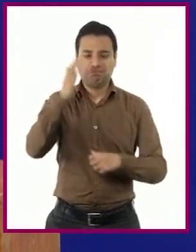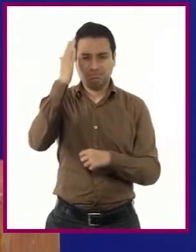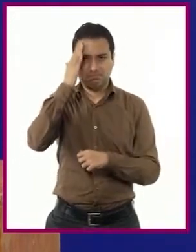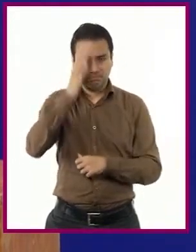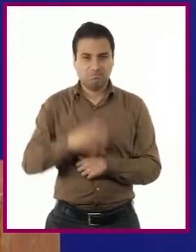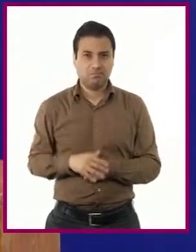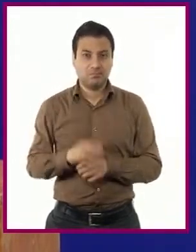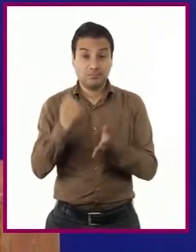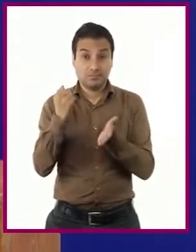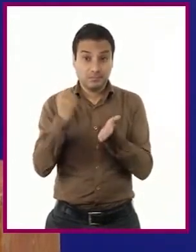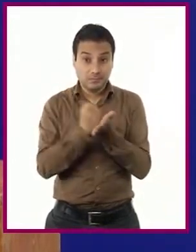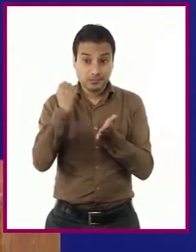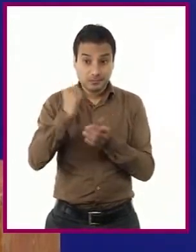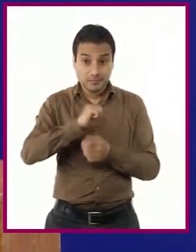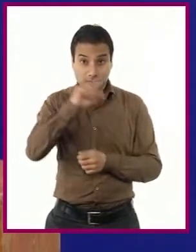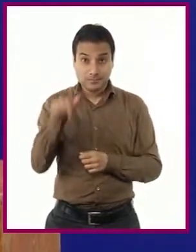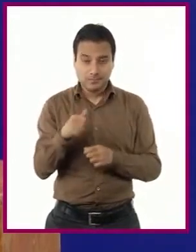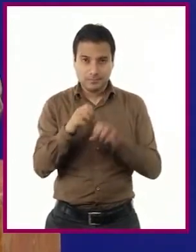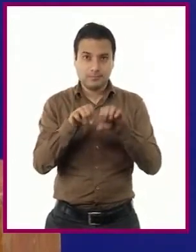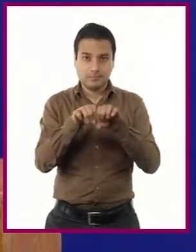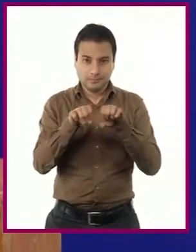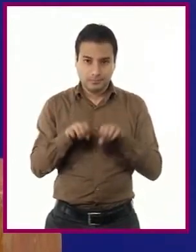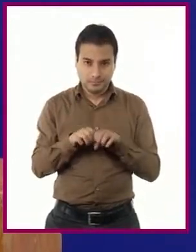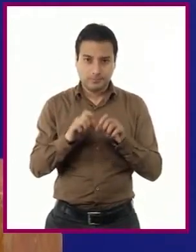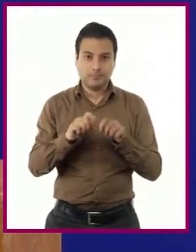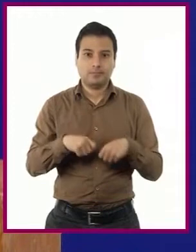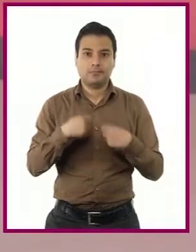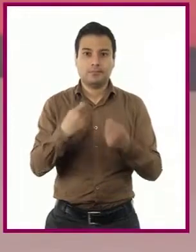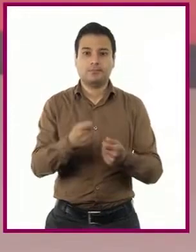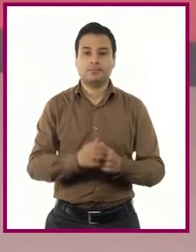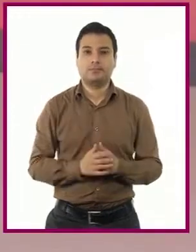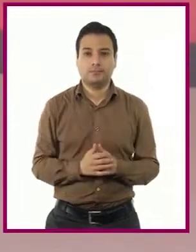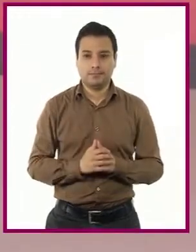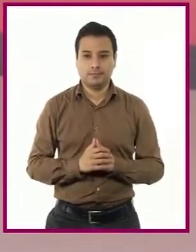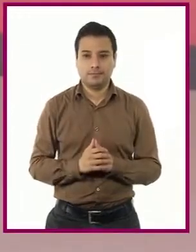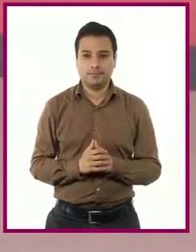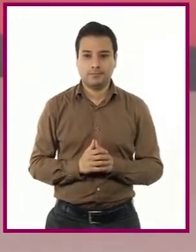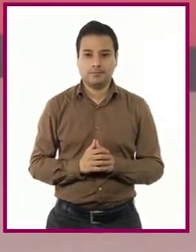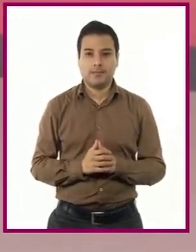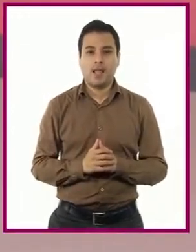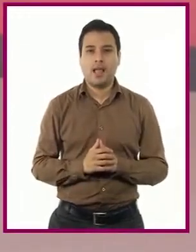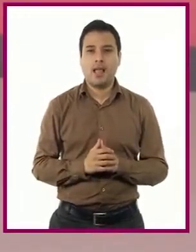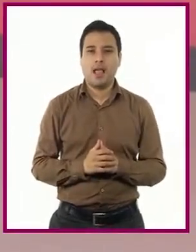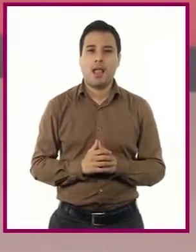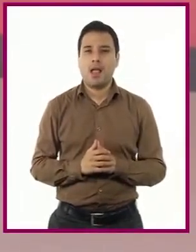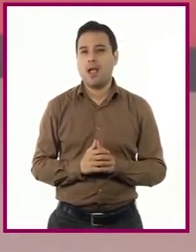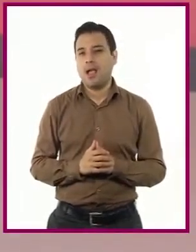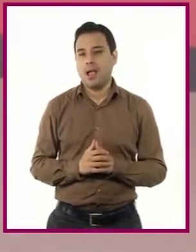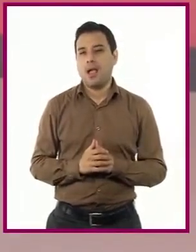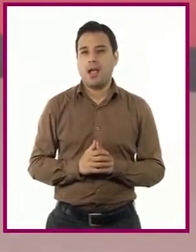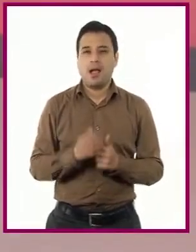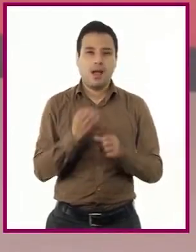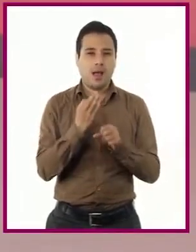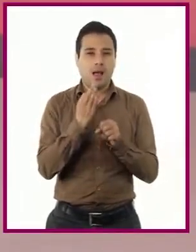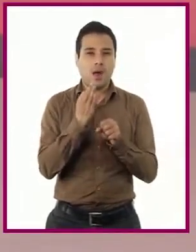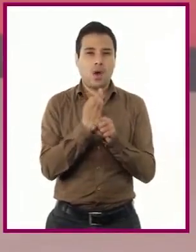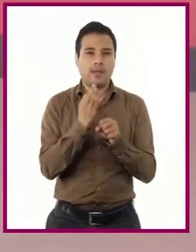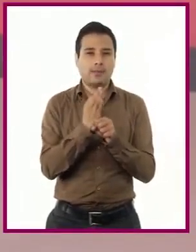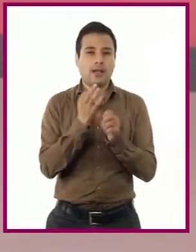lo difundan a los equipos y, en este caso, el árbitro. Por eso, este aprendizaje nos va a orientar sobre